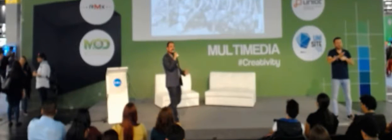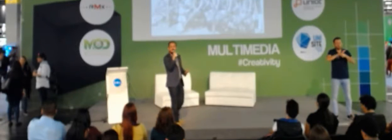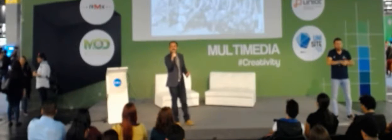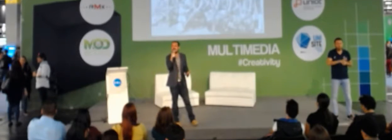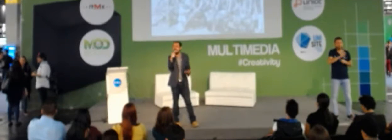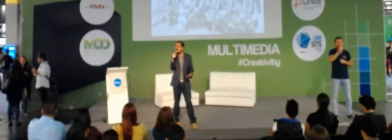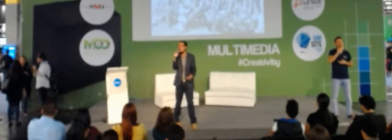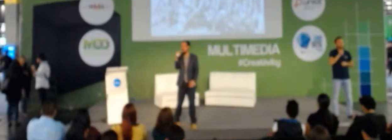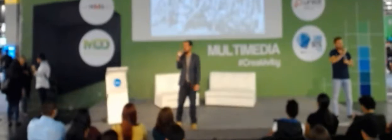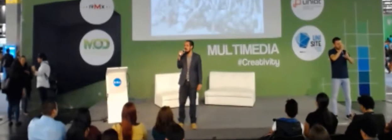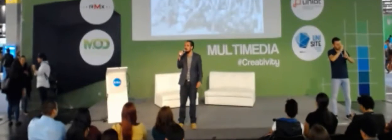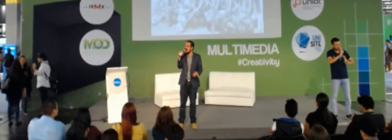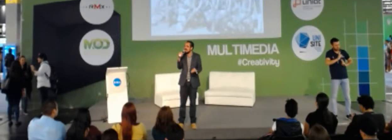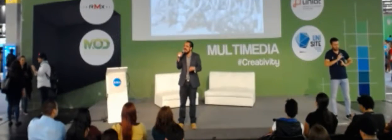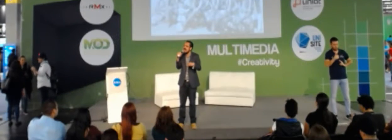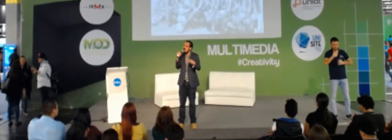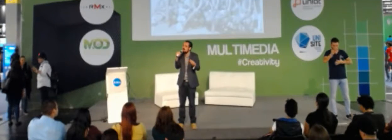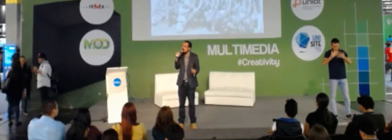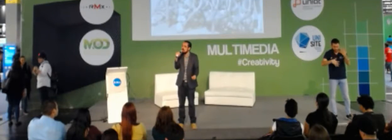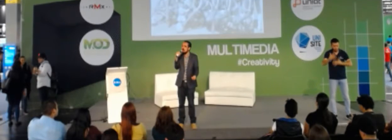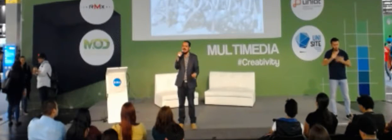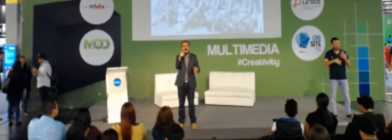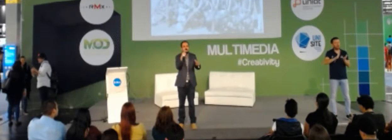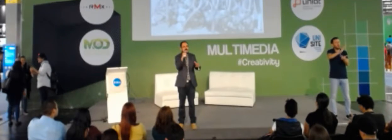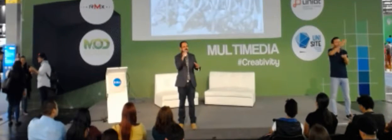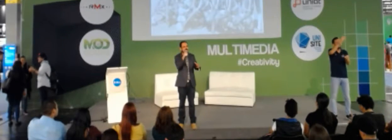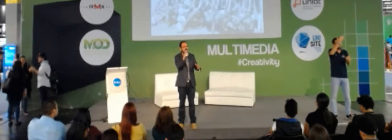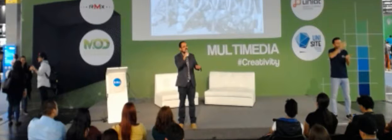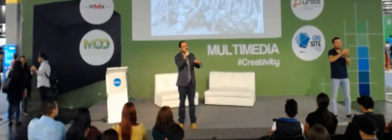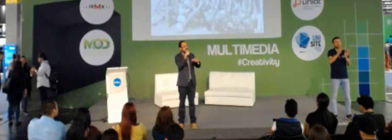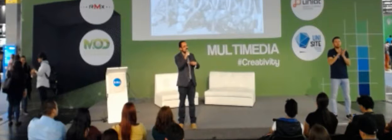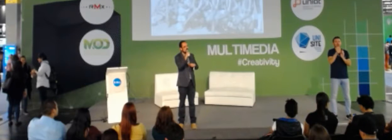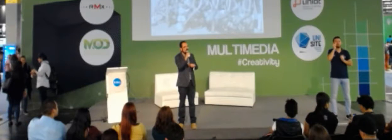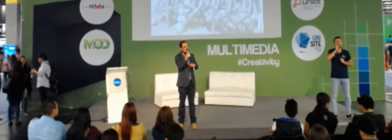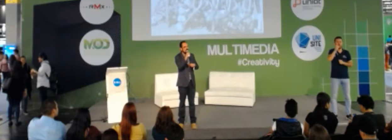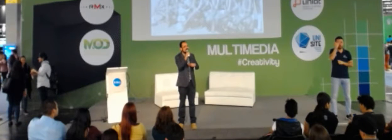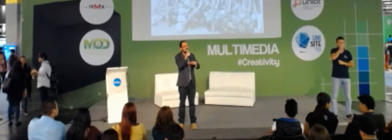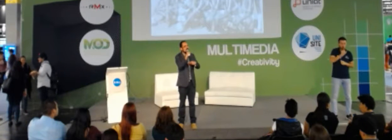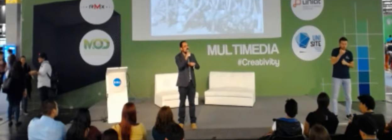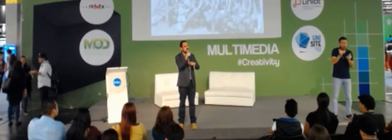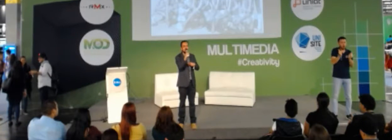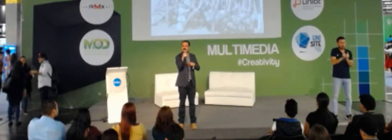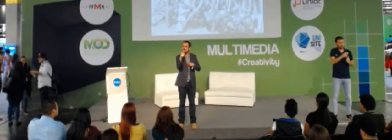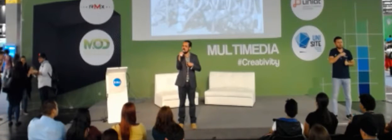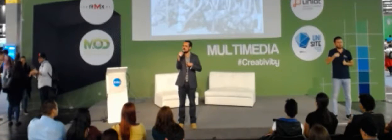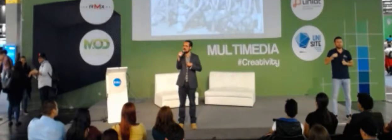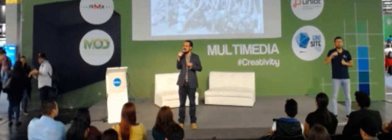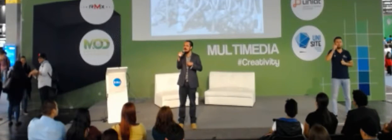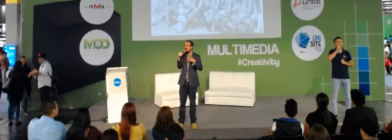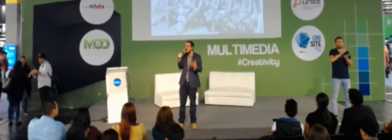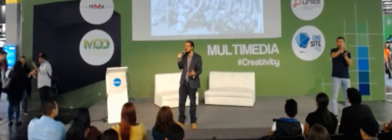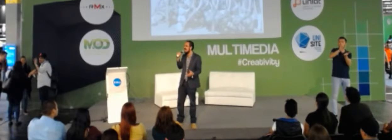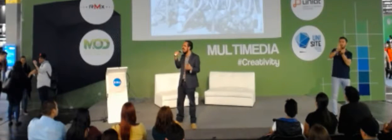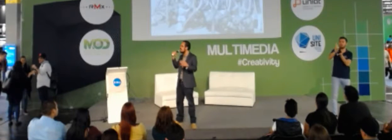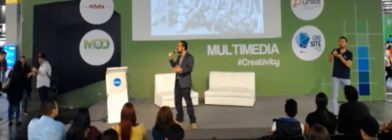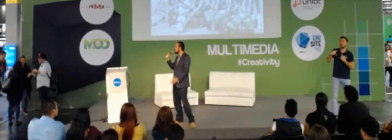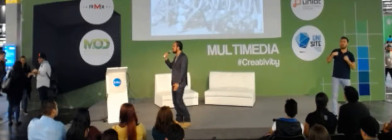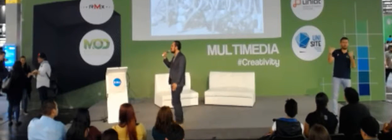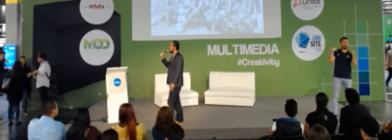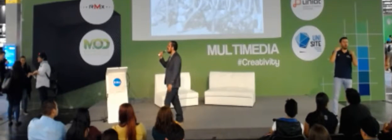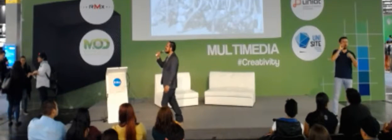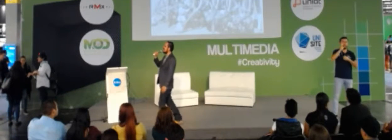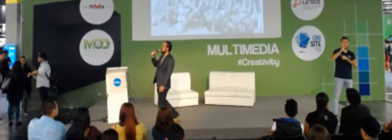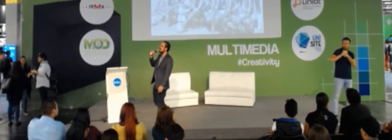respeta nuestra lengua. Basta a un mundo que habla sobre nosotros sin consultarnos. Basta a un